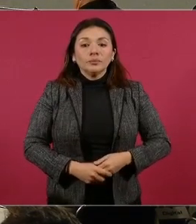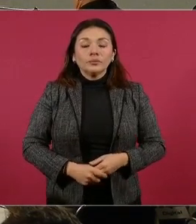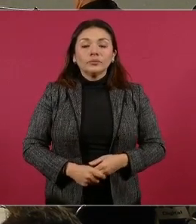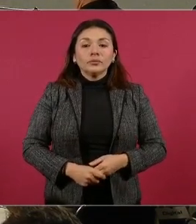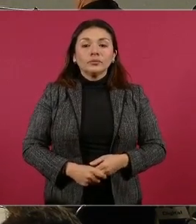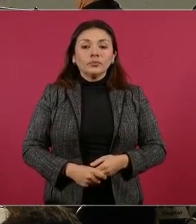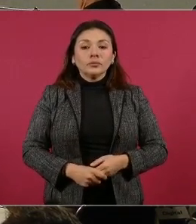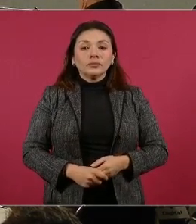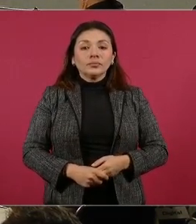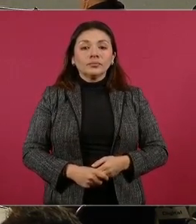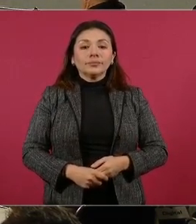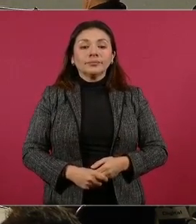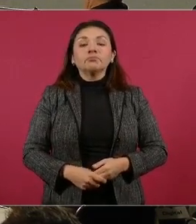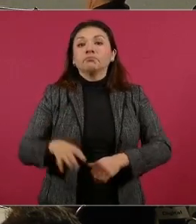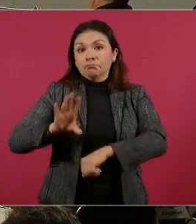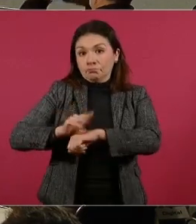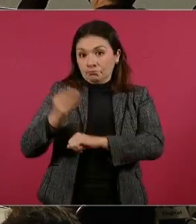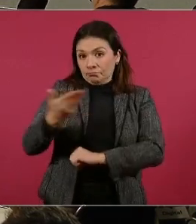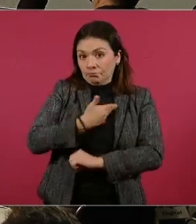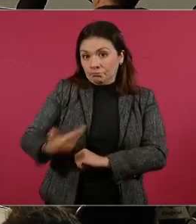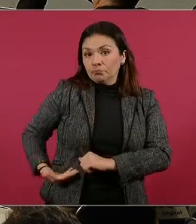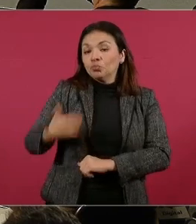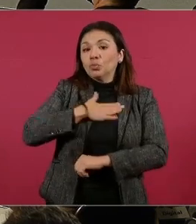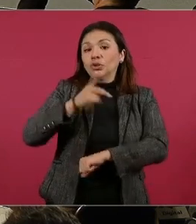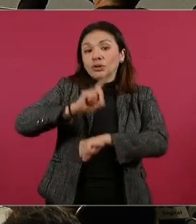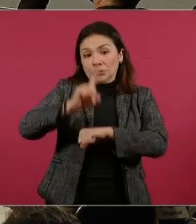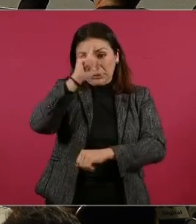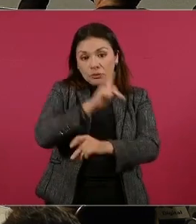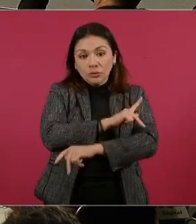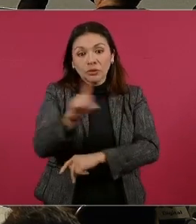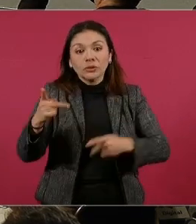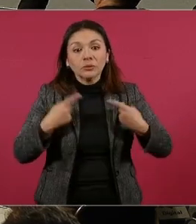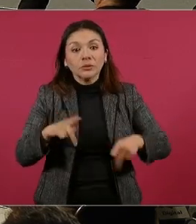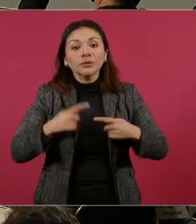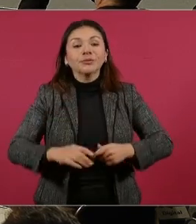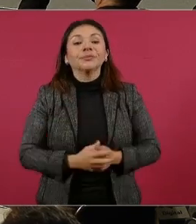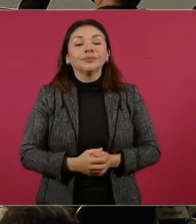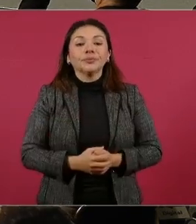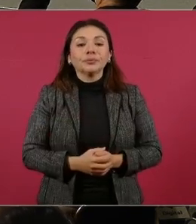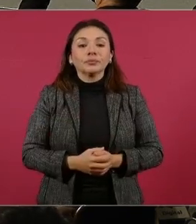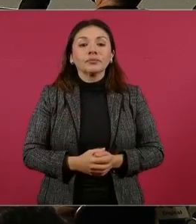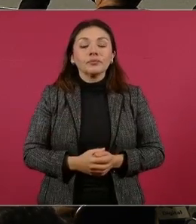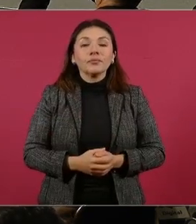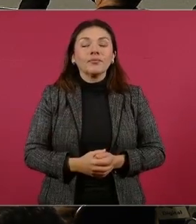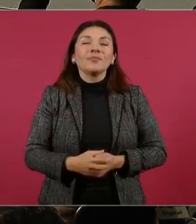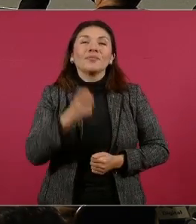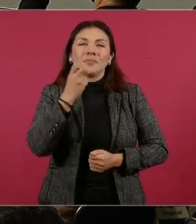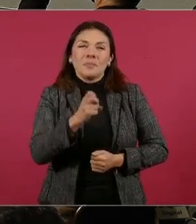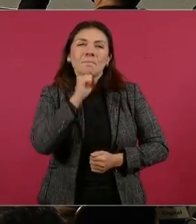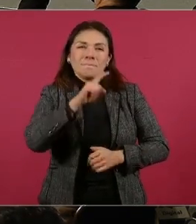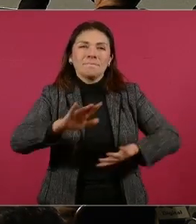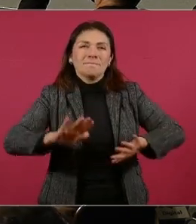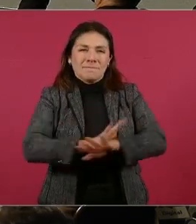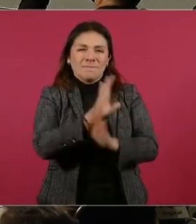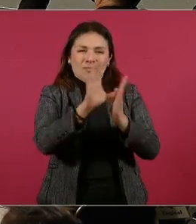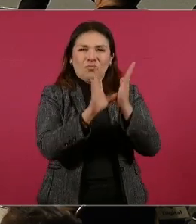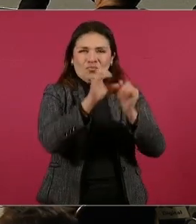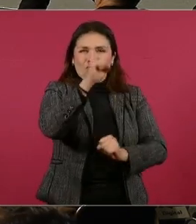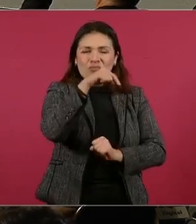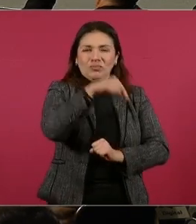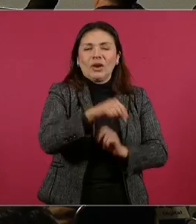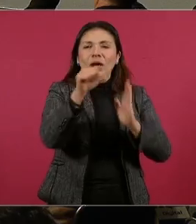gracias con su permiso presidente mu buenos Buenos días a todas y todos dentro de las reformas contempladas al artículo